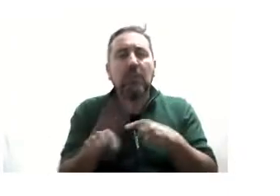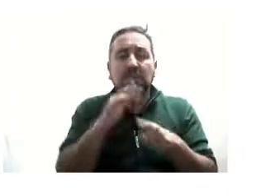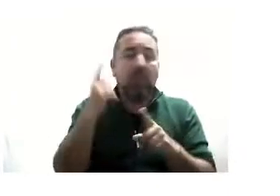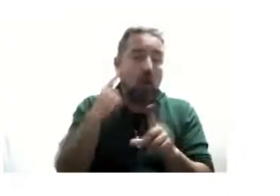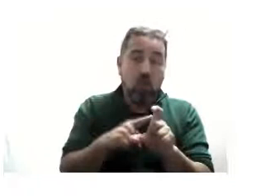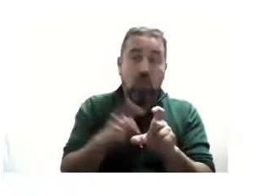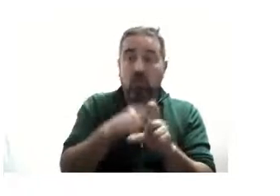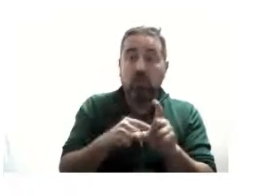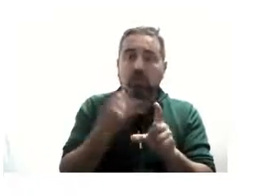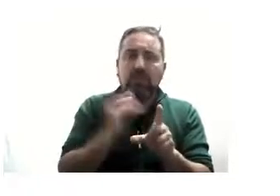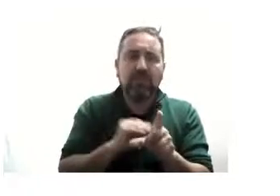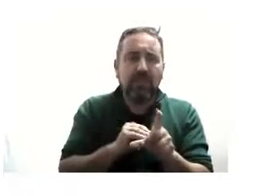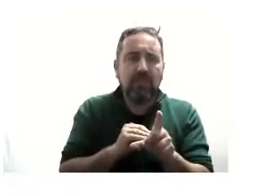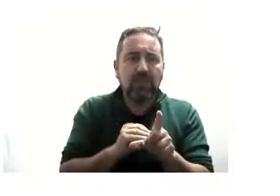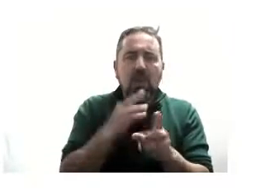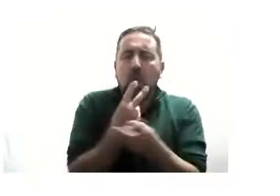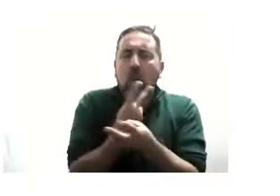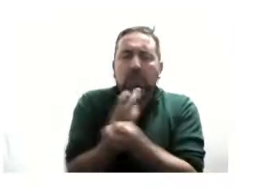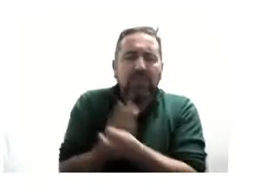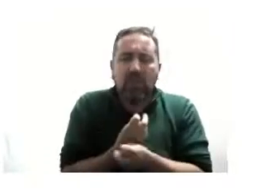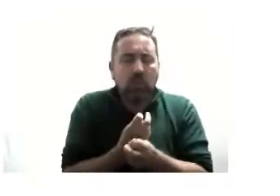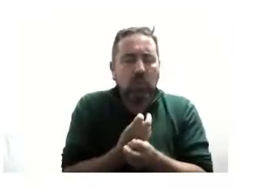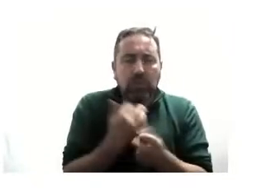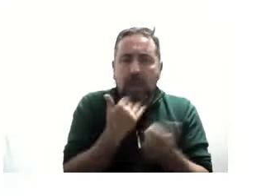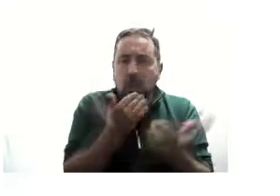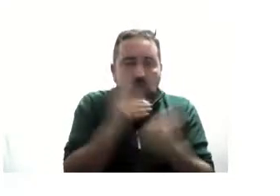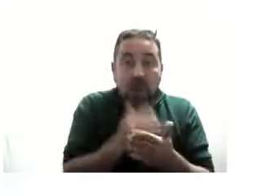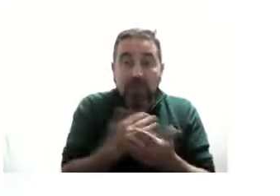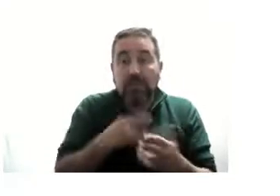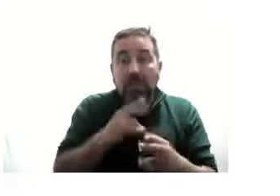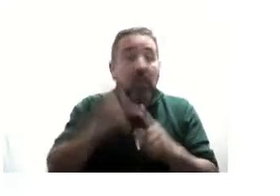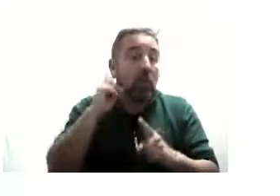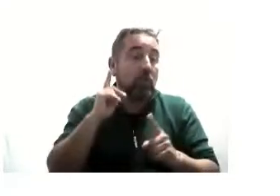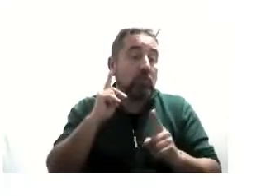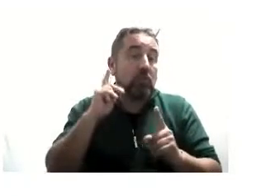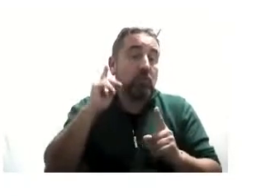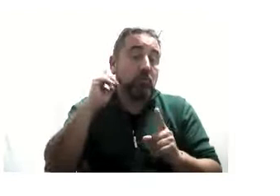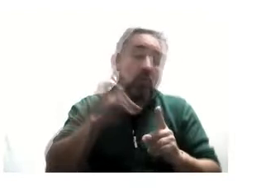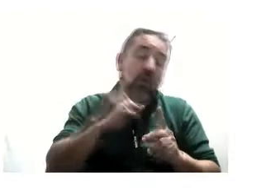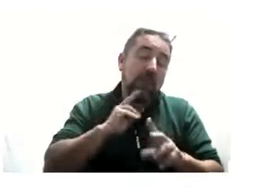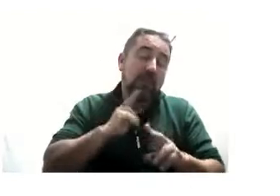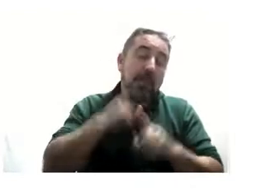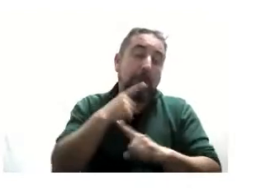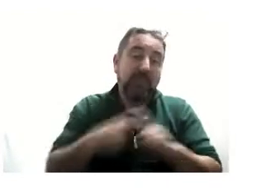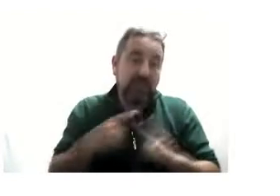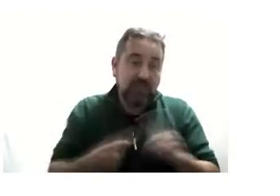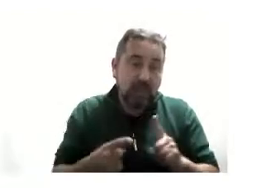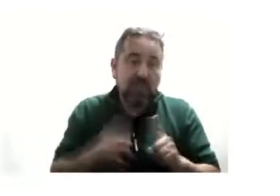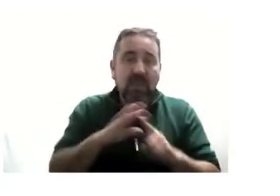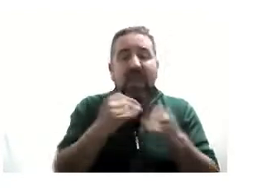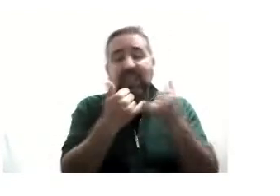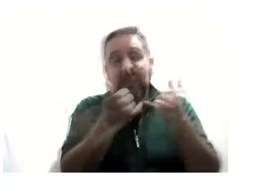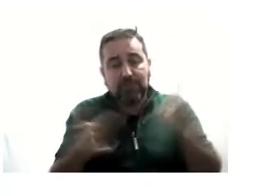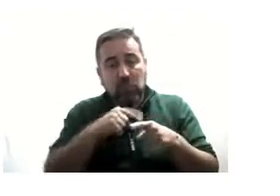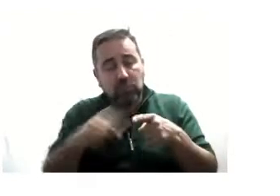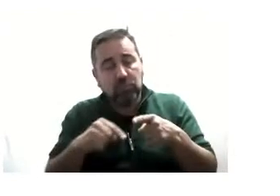muchas veces y ya no les quedan huesecillos y tienen generalmente una sordera mixta, tienen un problema neurosensorial, pero un problema transmisivo a la vez.